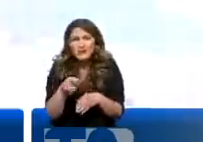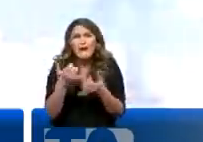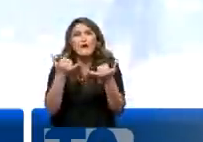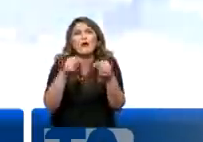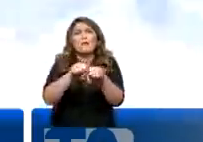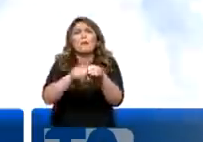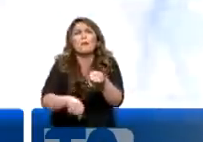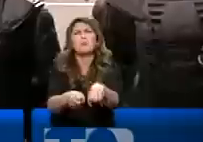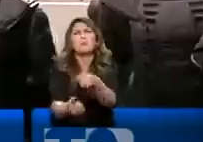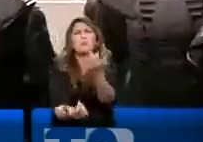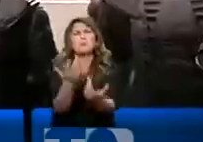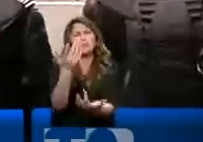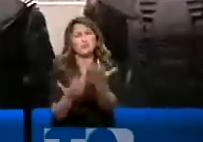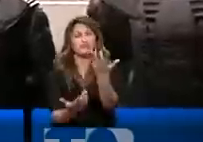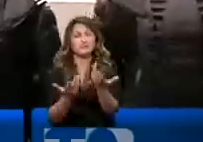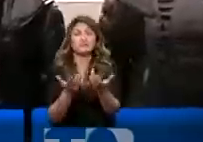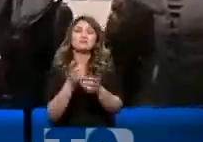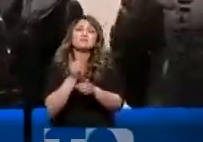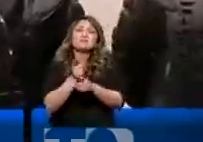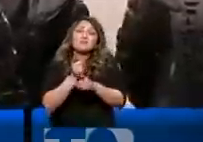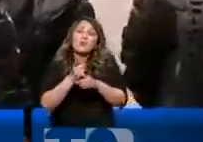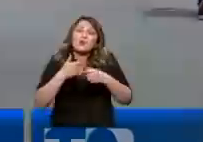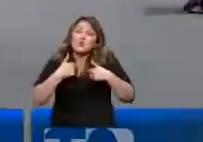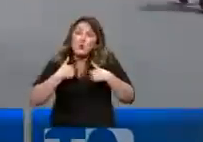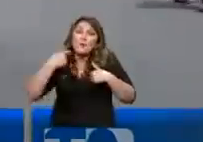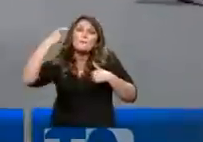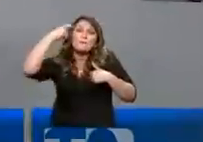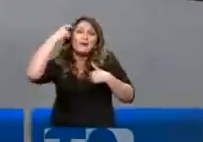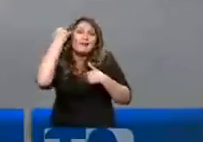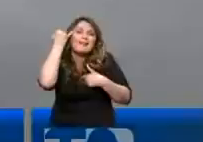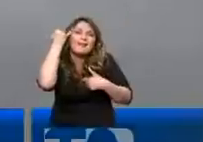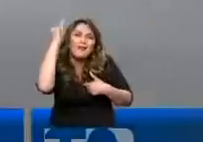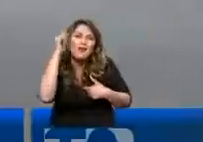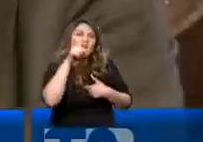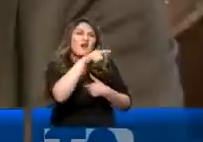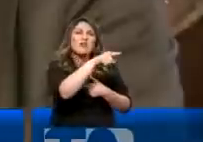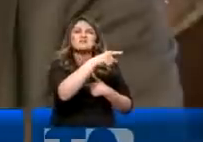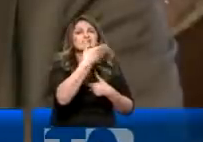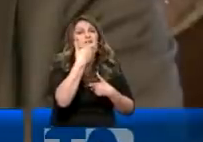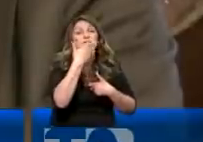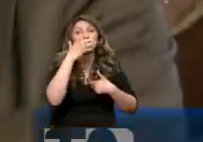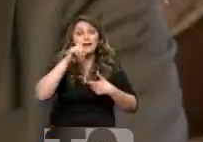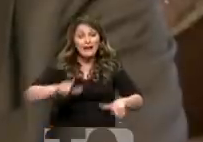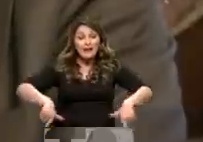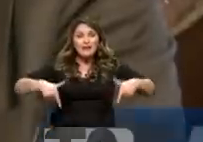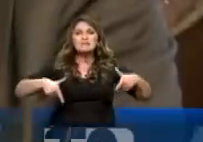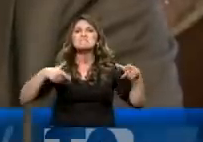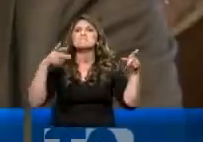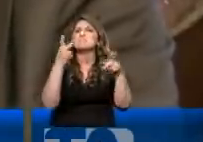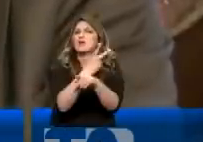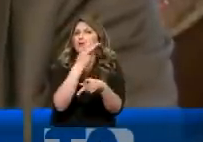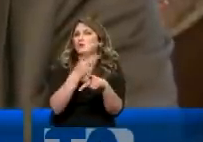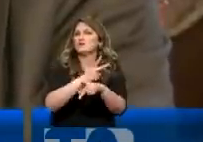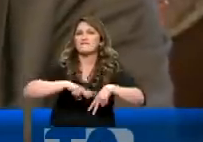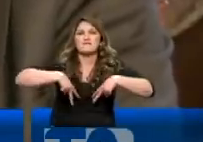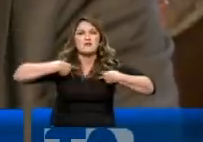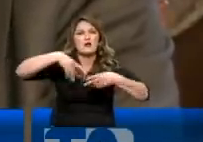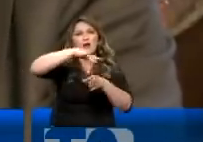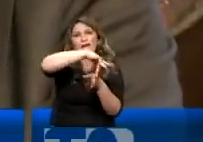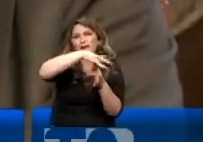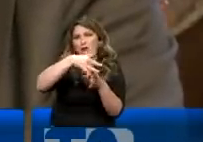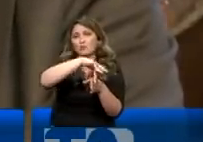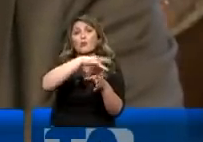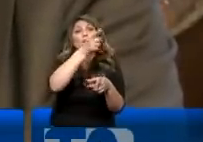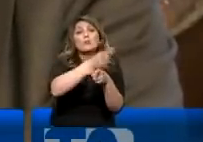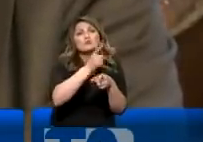de ellos, de la cúpula militar, la estrategia de cambio de sede de gobierno a Guayaquil. El riesgo se veía, desde luego no se puede decir que en ese